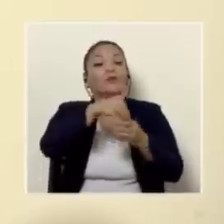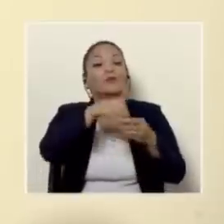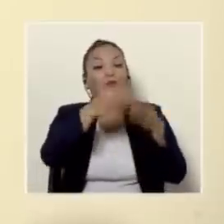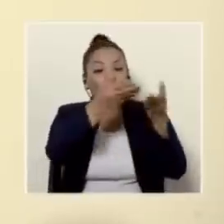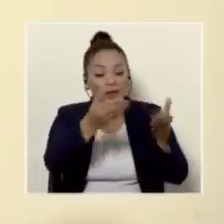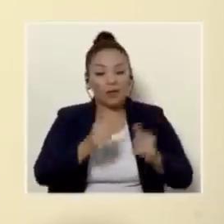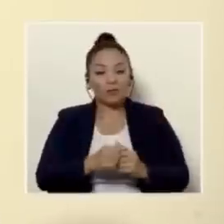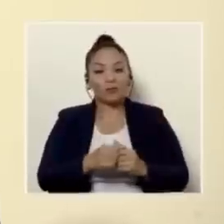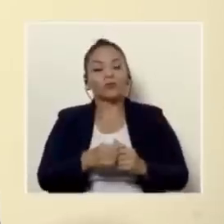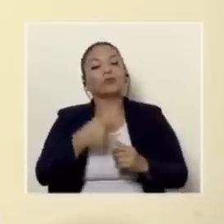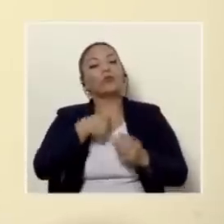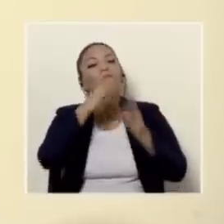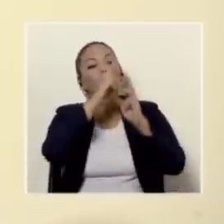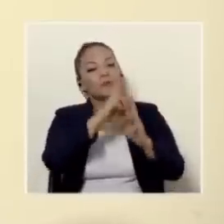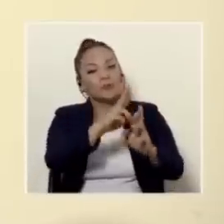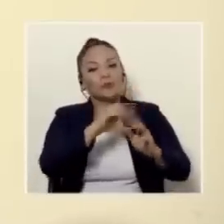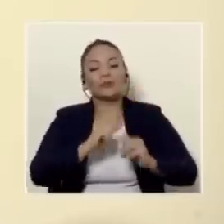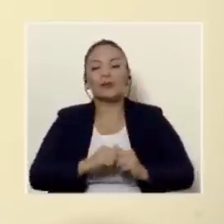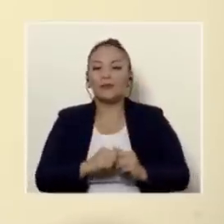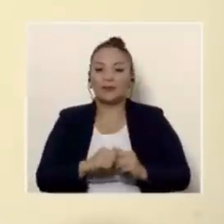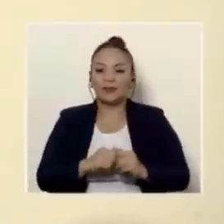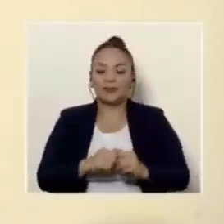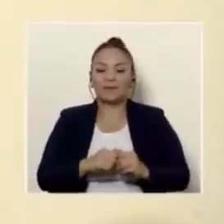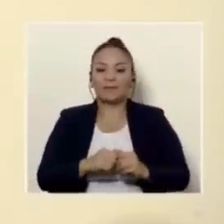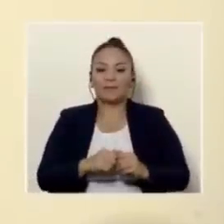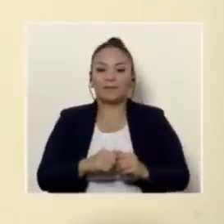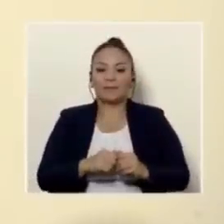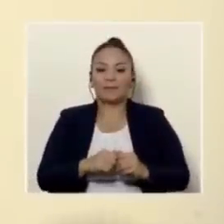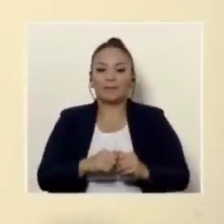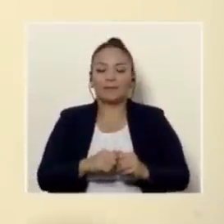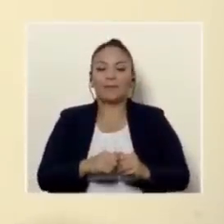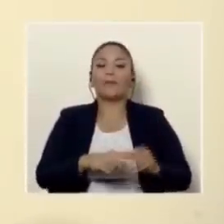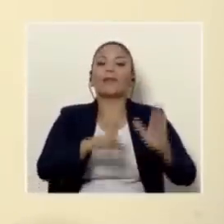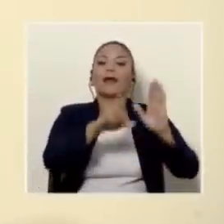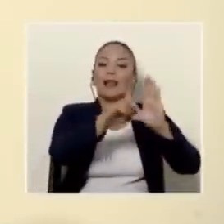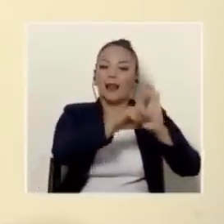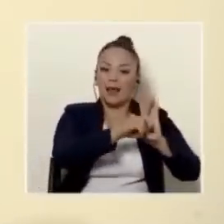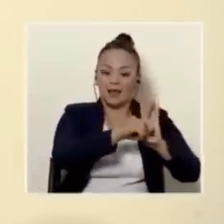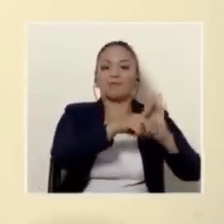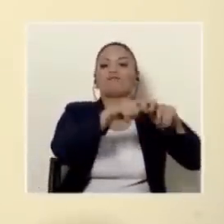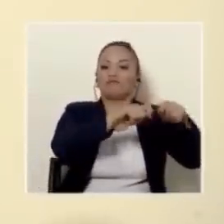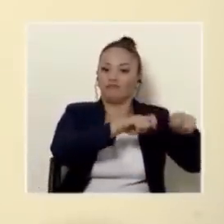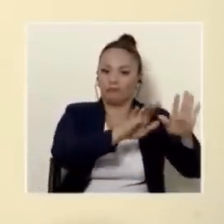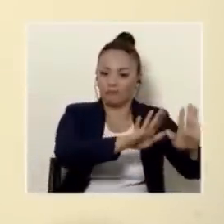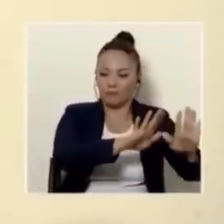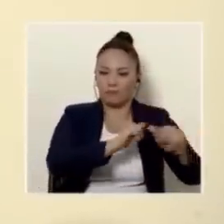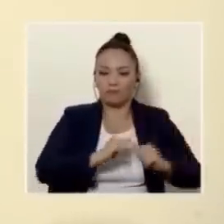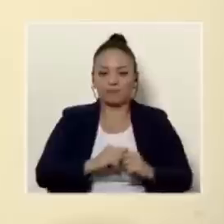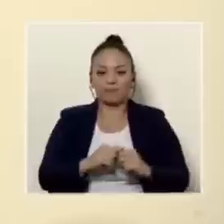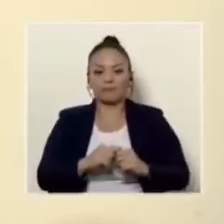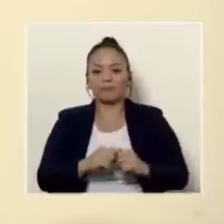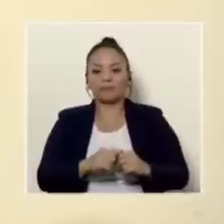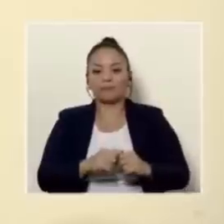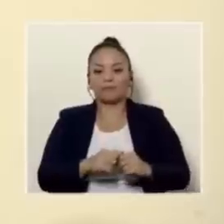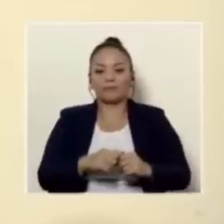señores diputados, muy respetuosamente, vetemos esta ley para no tener que